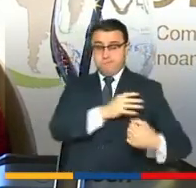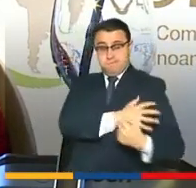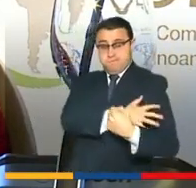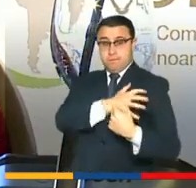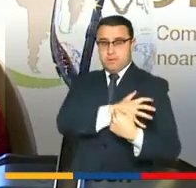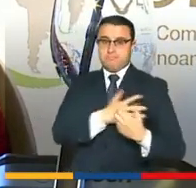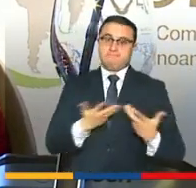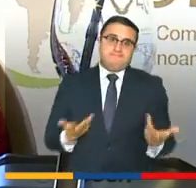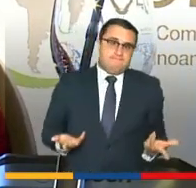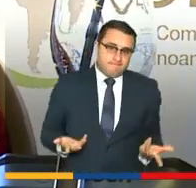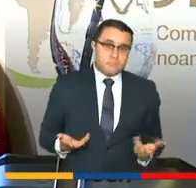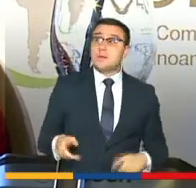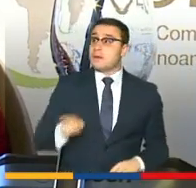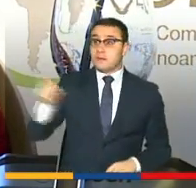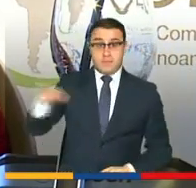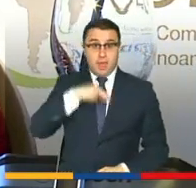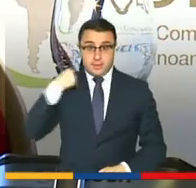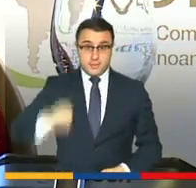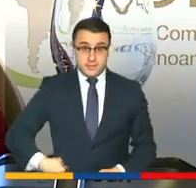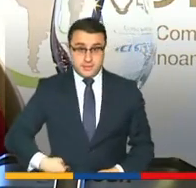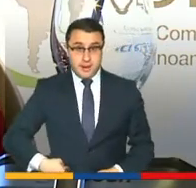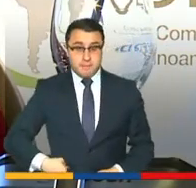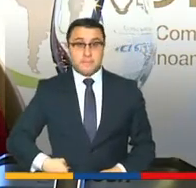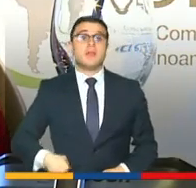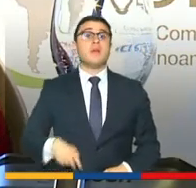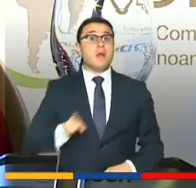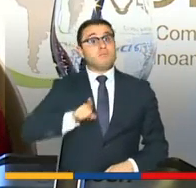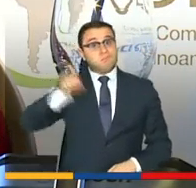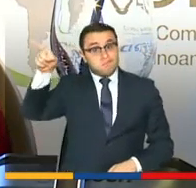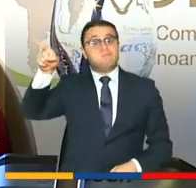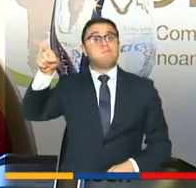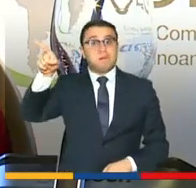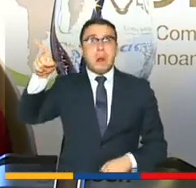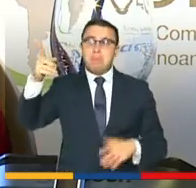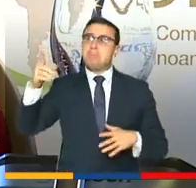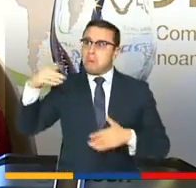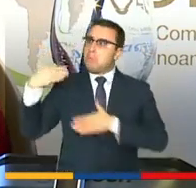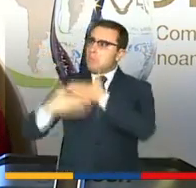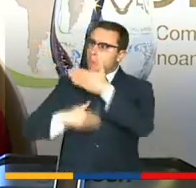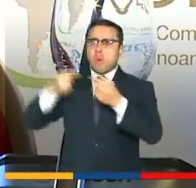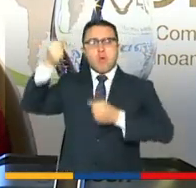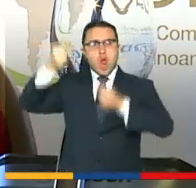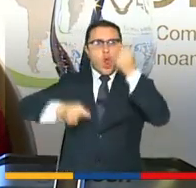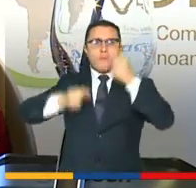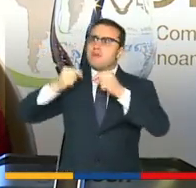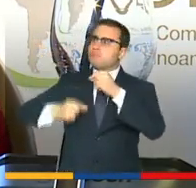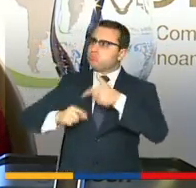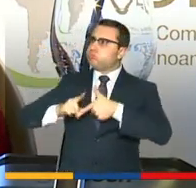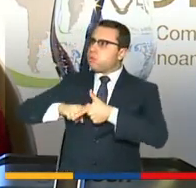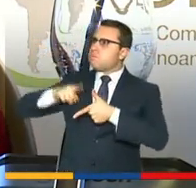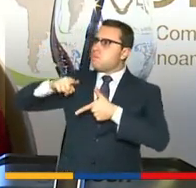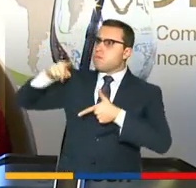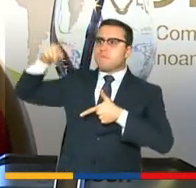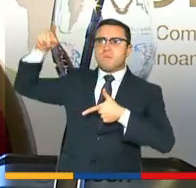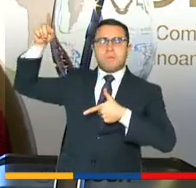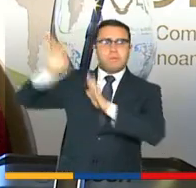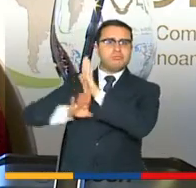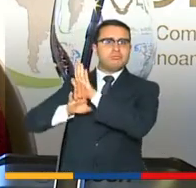Indudablemente China, a partir de su política, ha crecido, se ha convertido en un poder